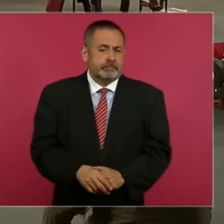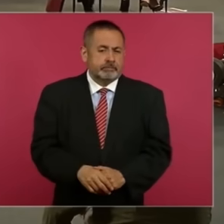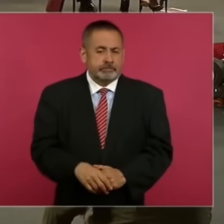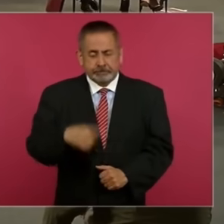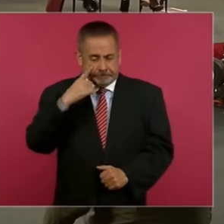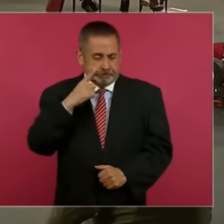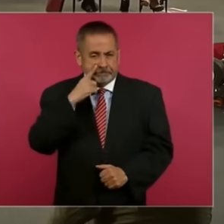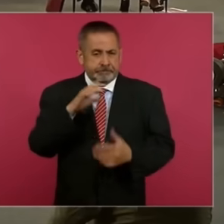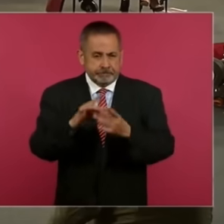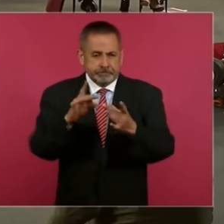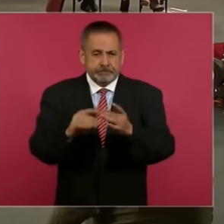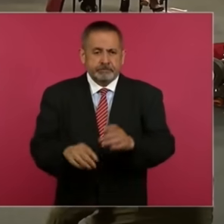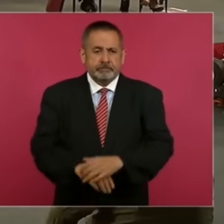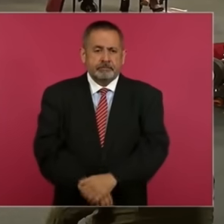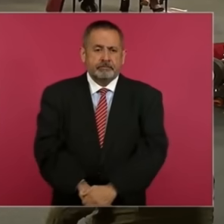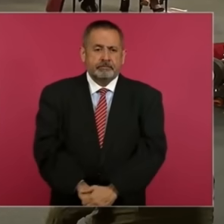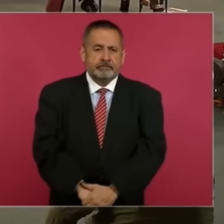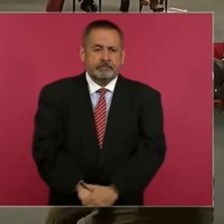mira.